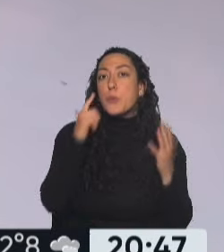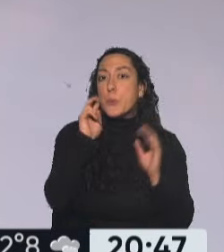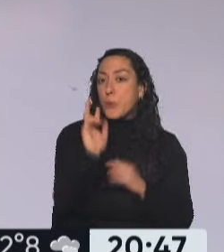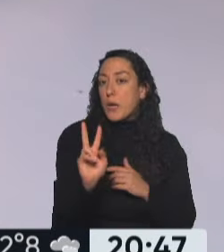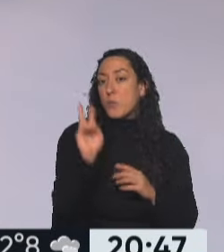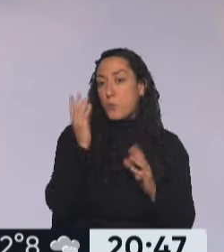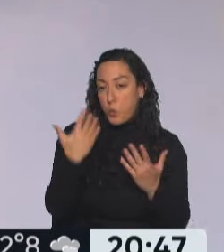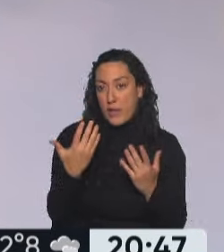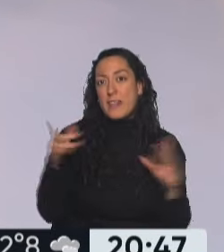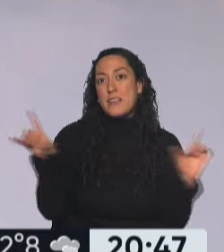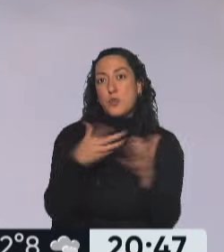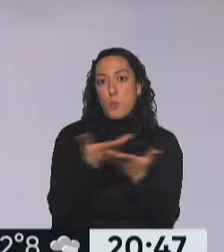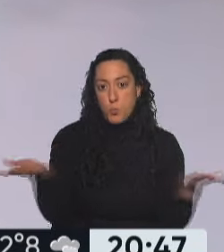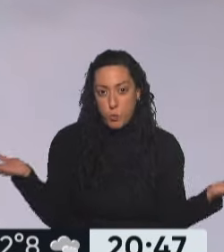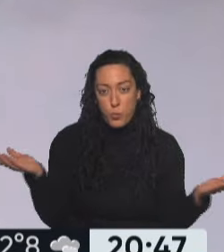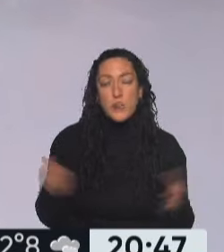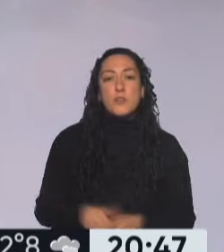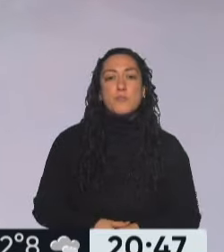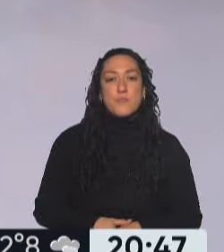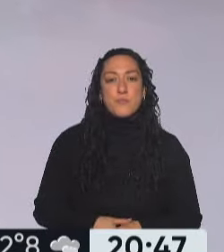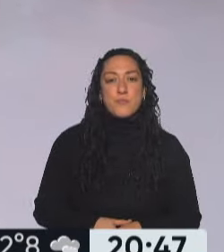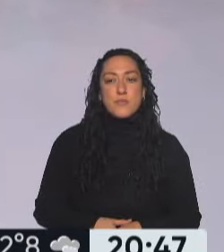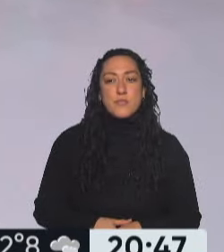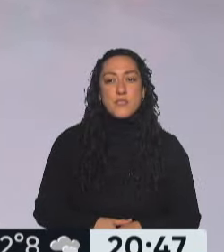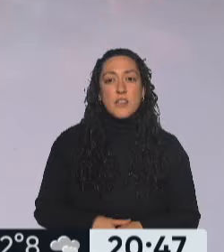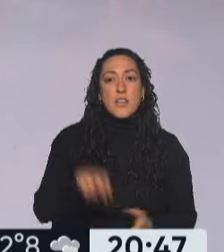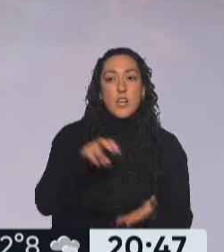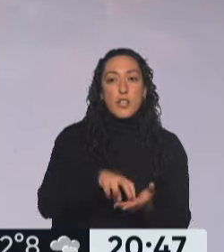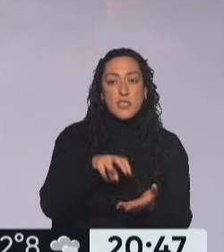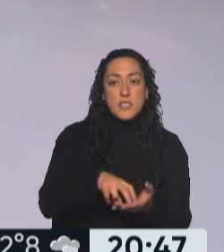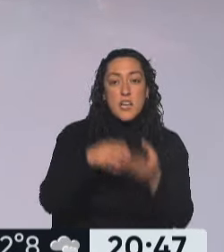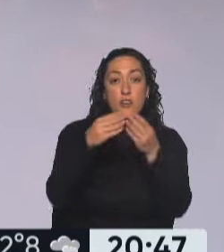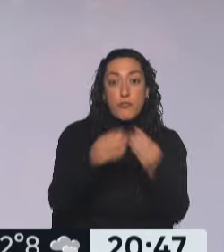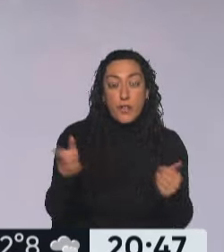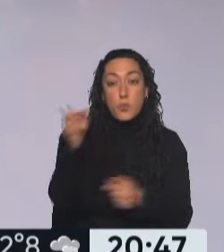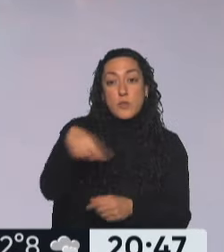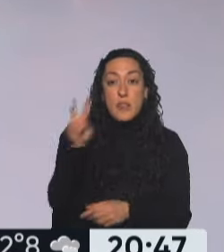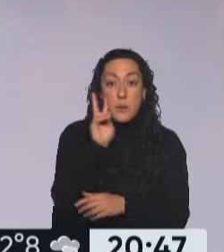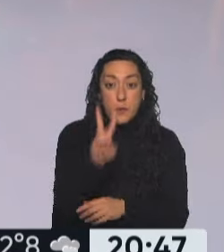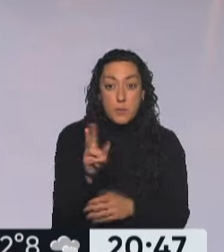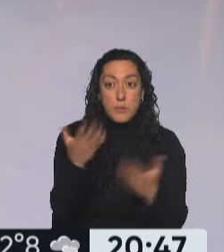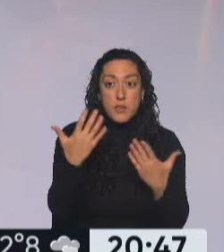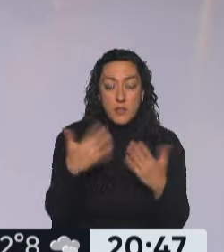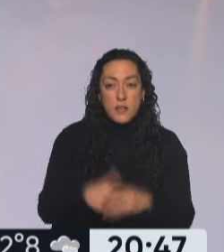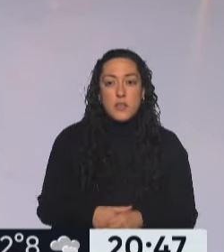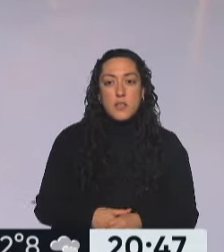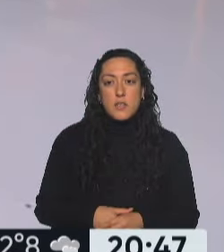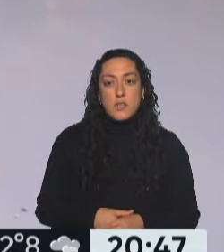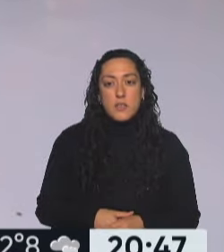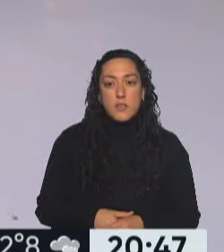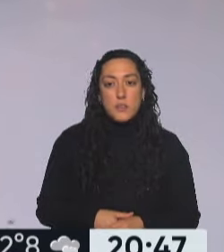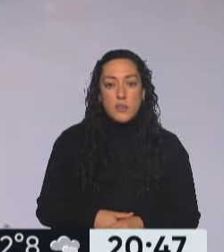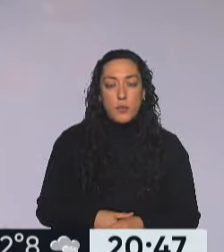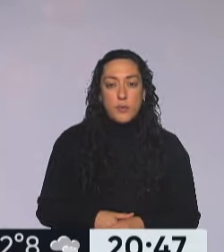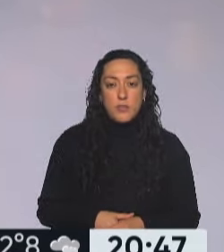esta pantalla. En la televisión pública, justamente al término del noticiero, vas a poder estar viendo a los participantes, aquellos que son